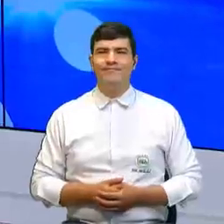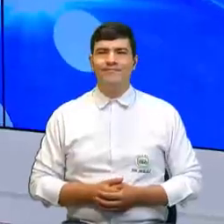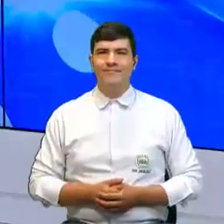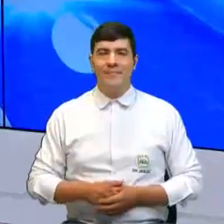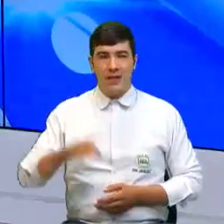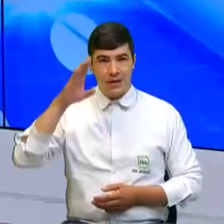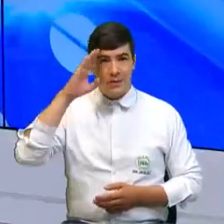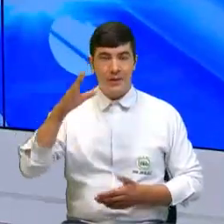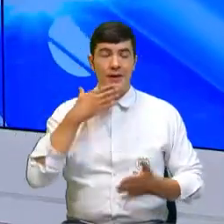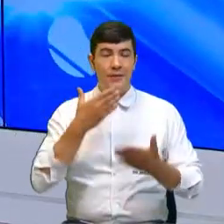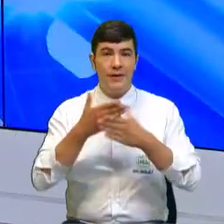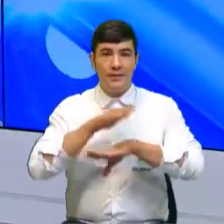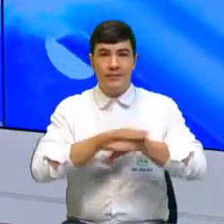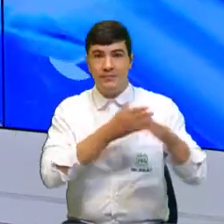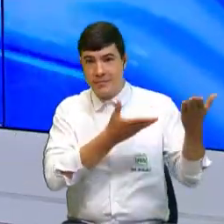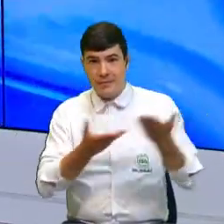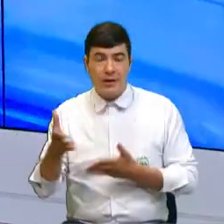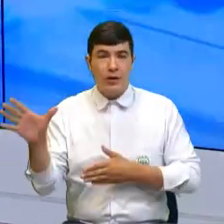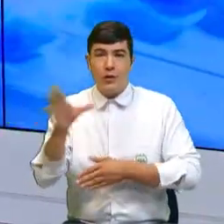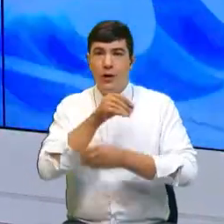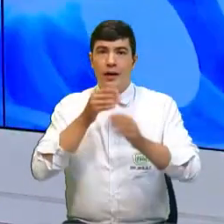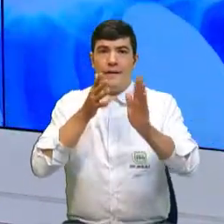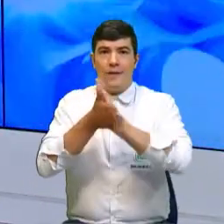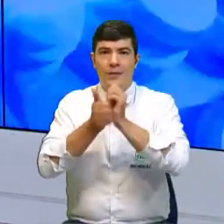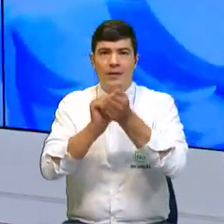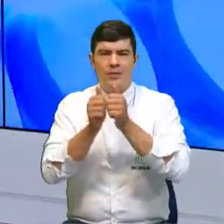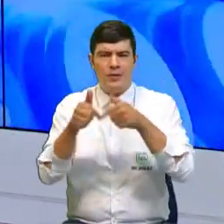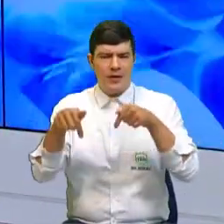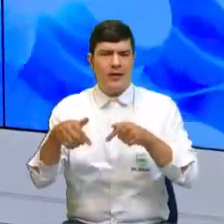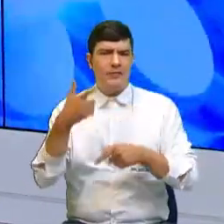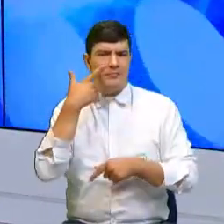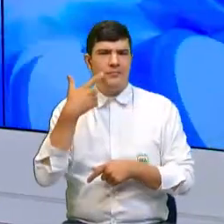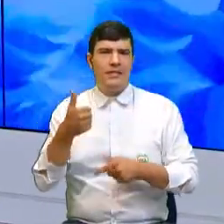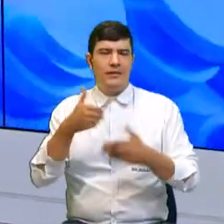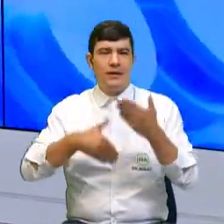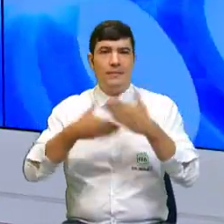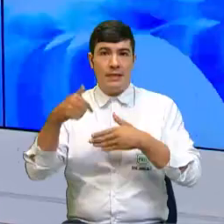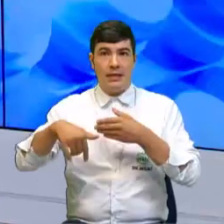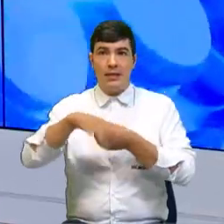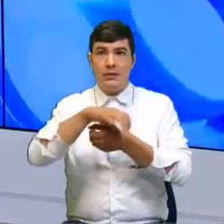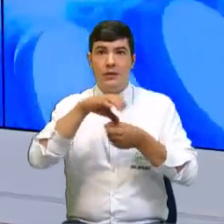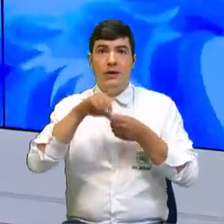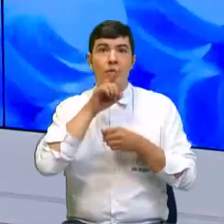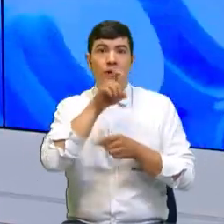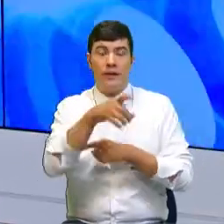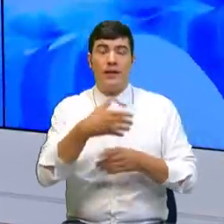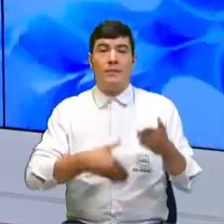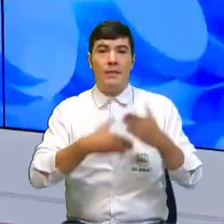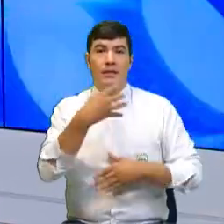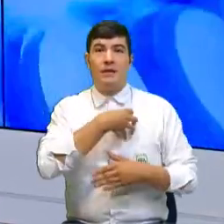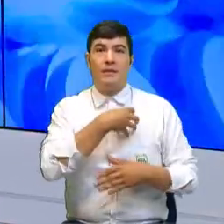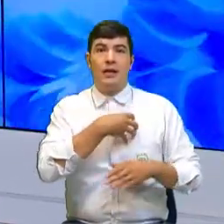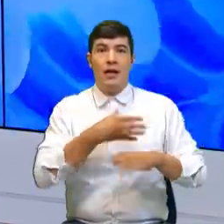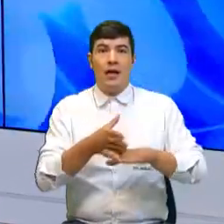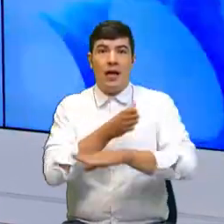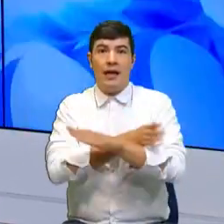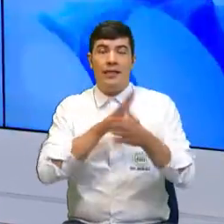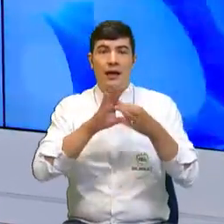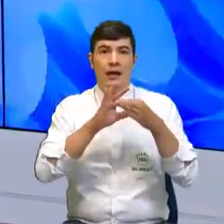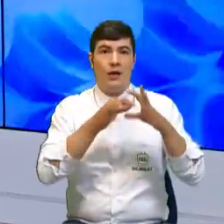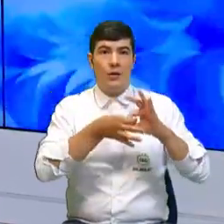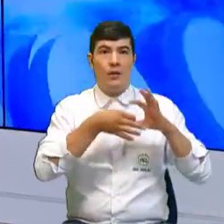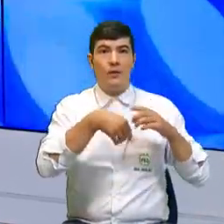hola bienvenidos a la información deportiva gran ambiente se vio en bucaramanga previo al arranque de la fase final del campeonato preolímpico que arrancará este lunes